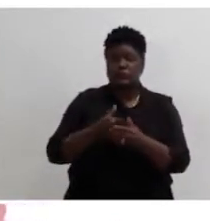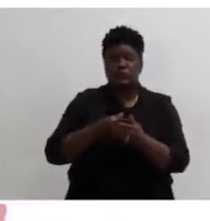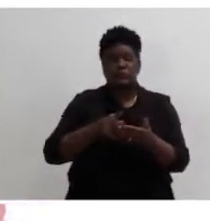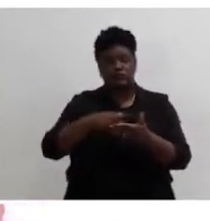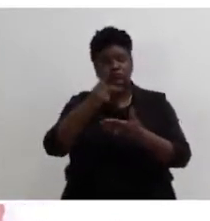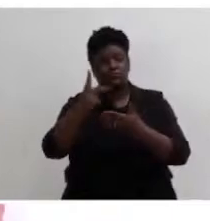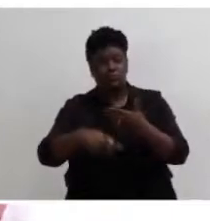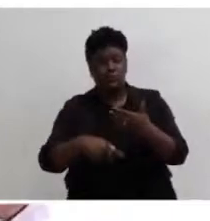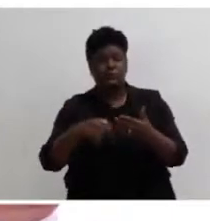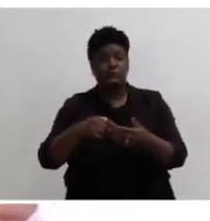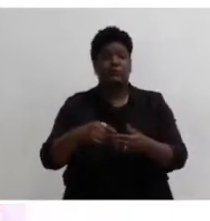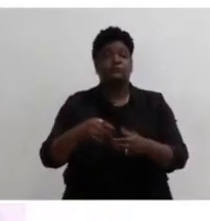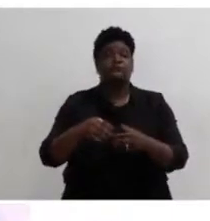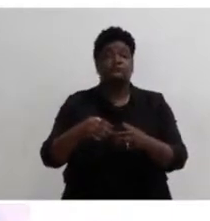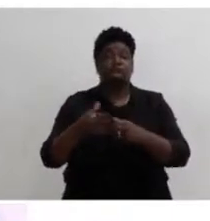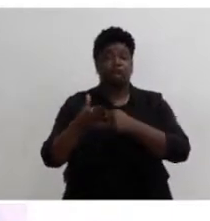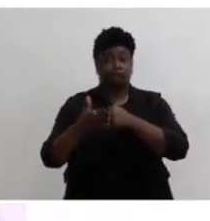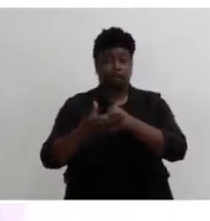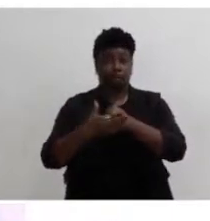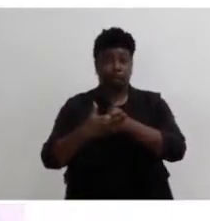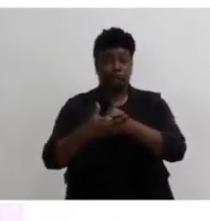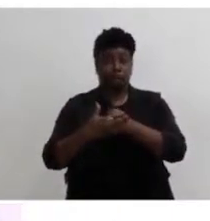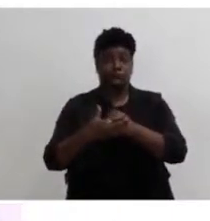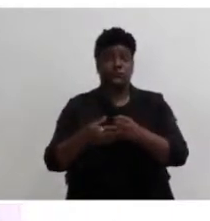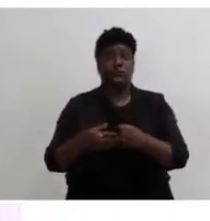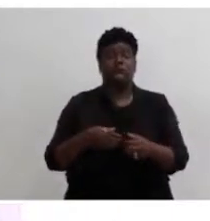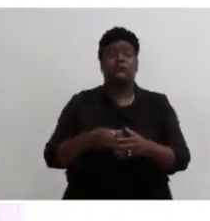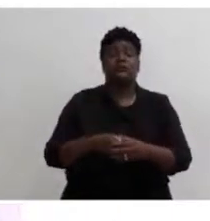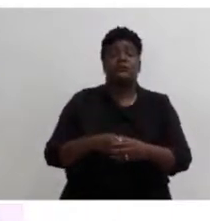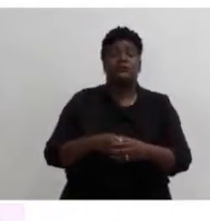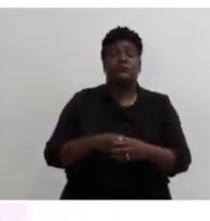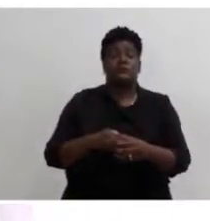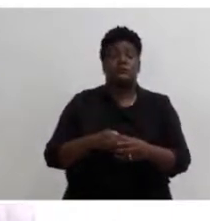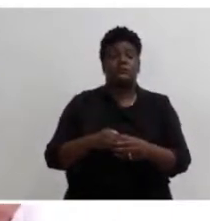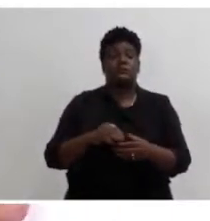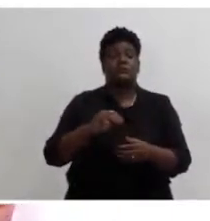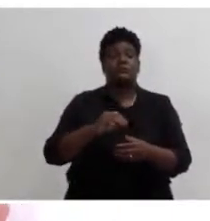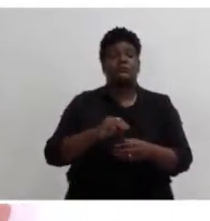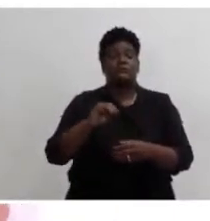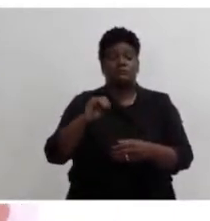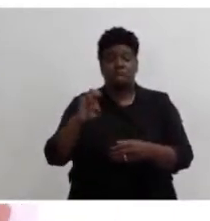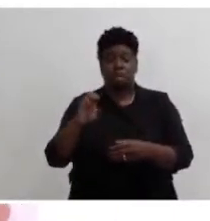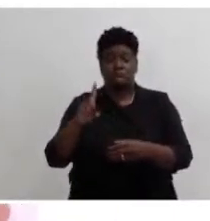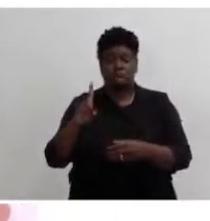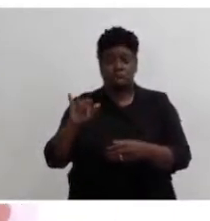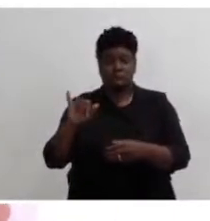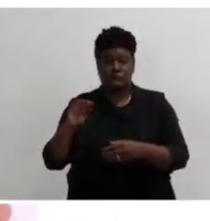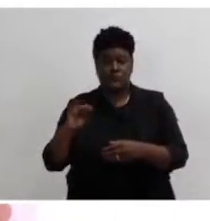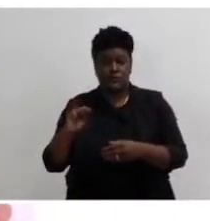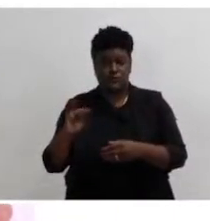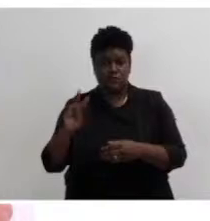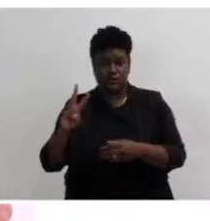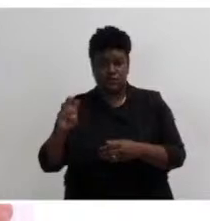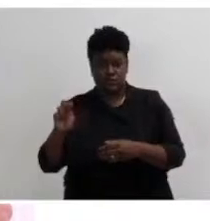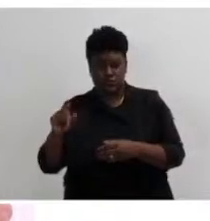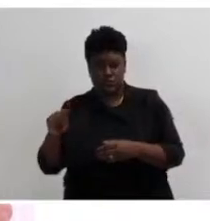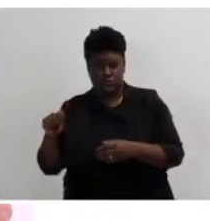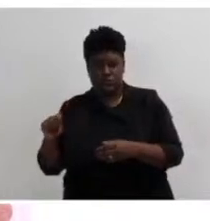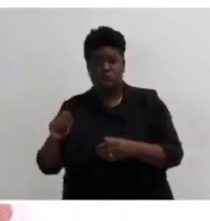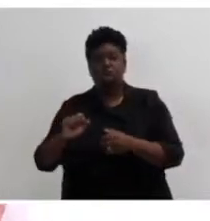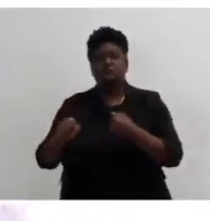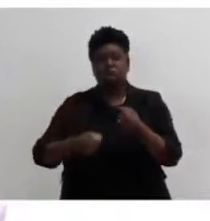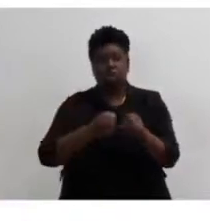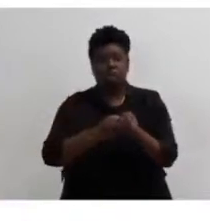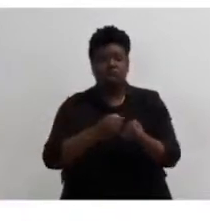a Semicon West 2024 en San Francisco, California, para explorar oportunidades con la industria de